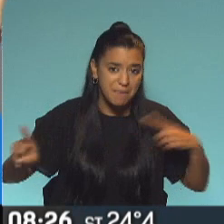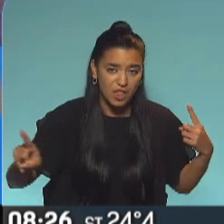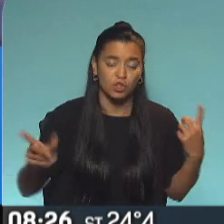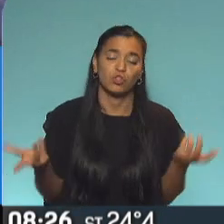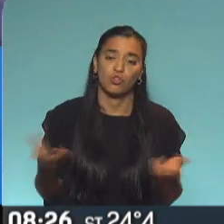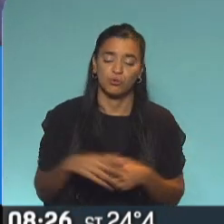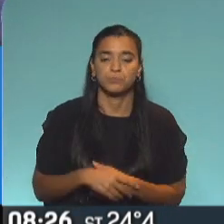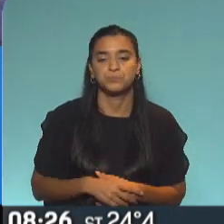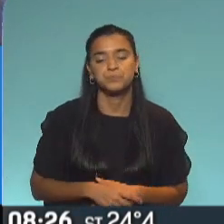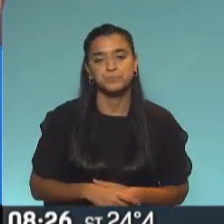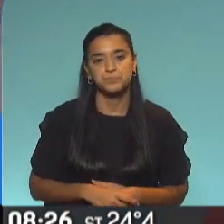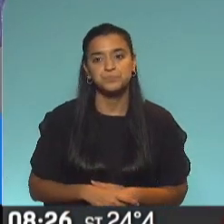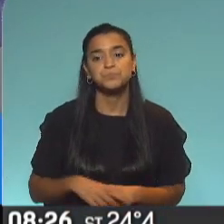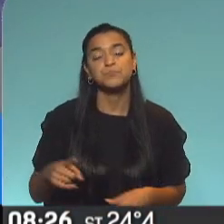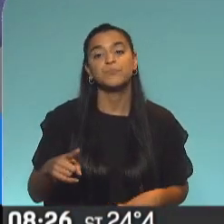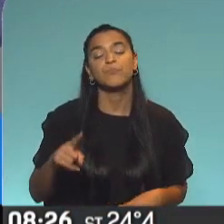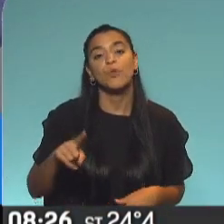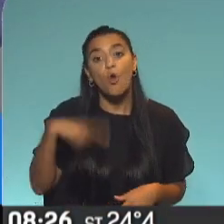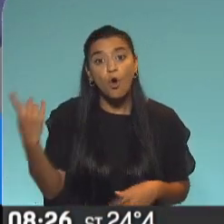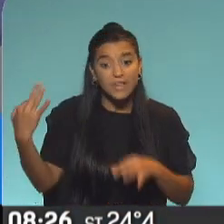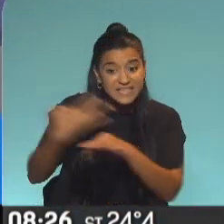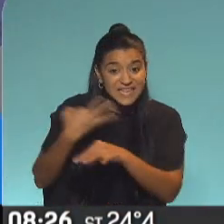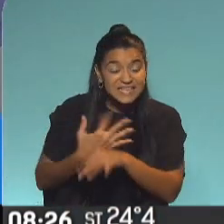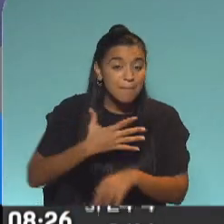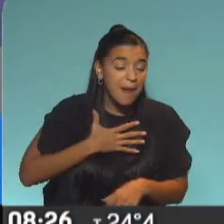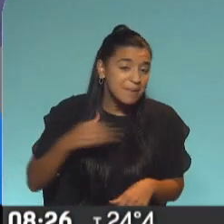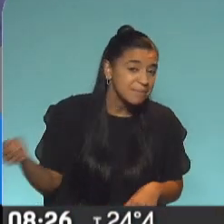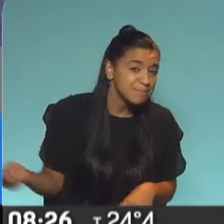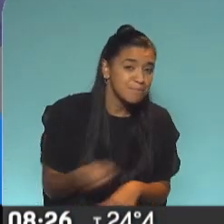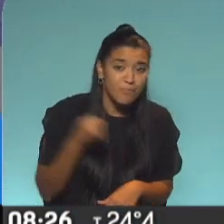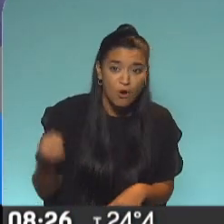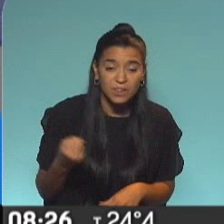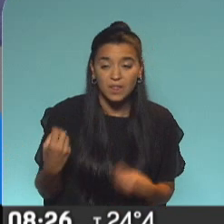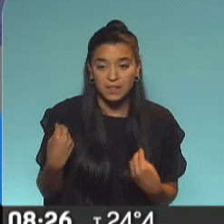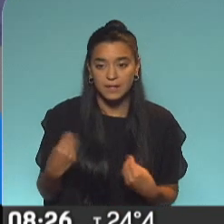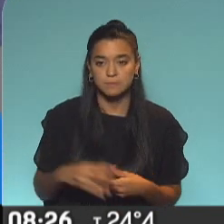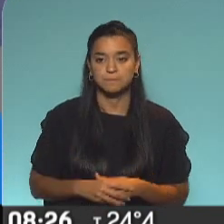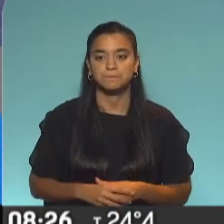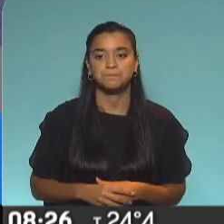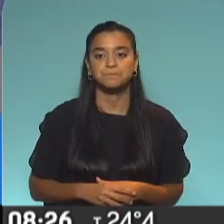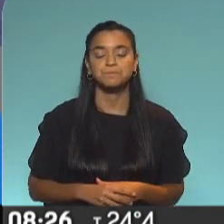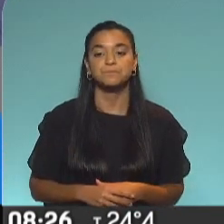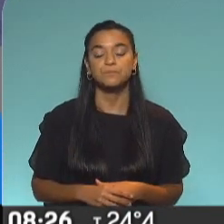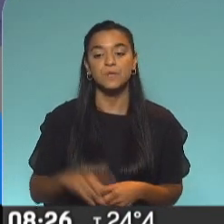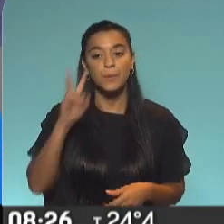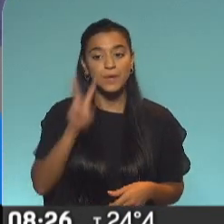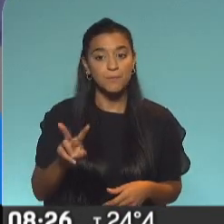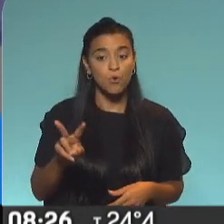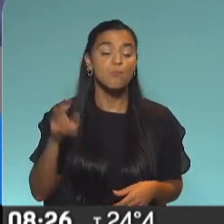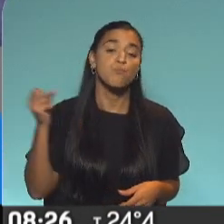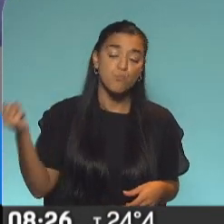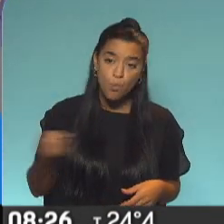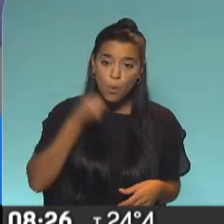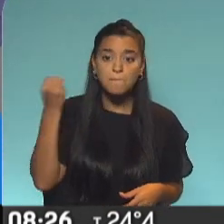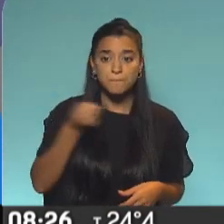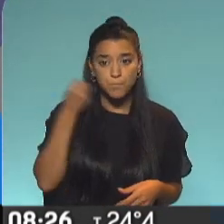Y la otra enseñanza que para mí es crucial es que vimos que fue muy, muy importante,